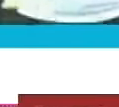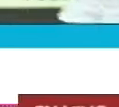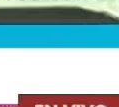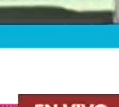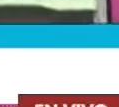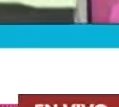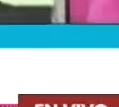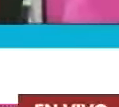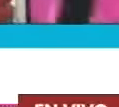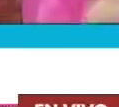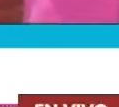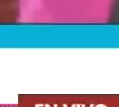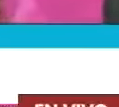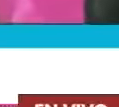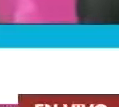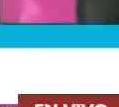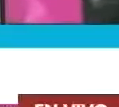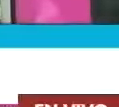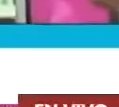los emprendedores,